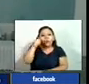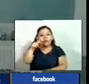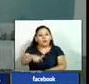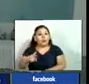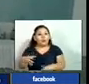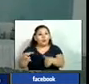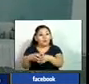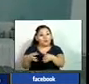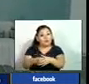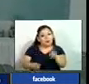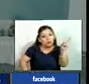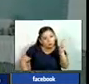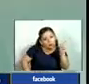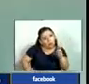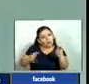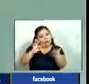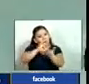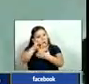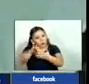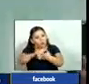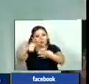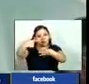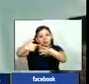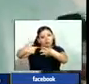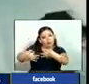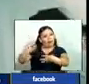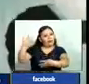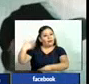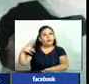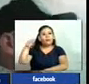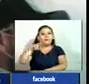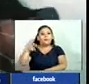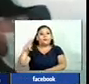participado también en proyectos de políticas públicas desde el año 2010